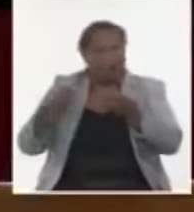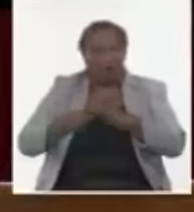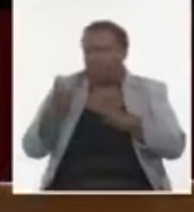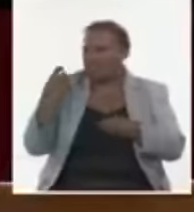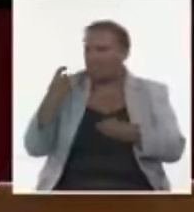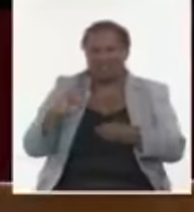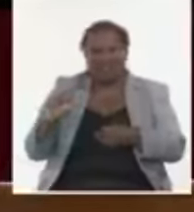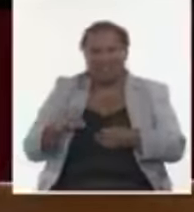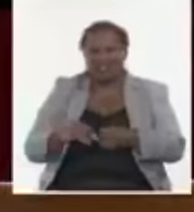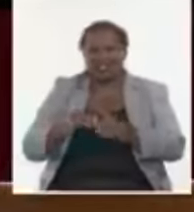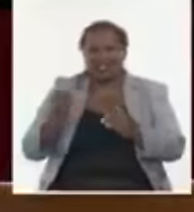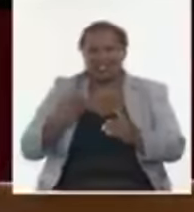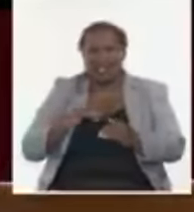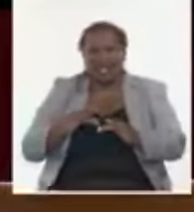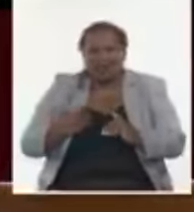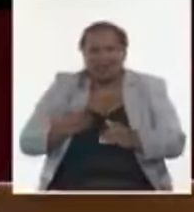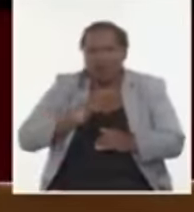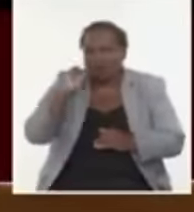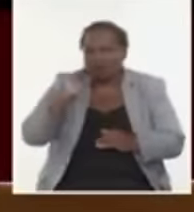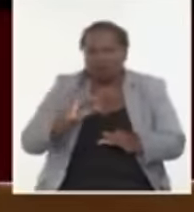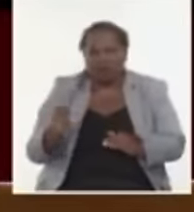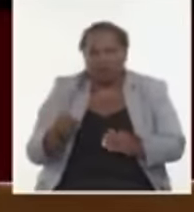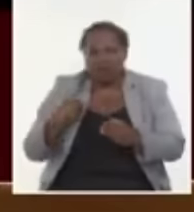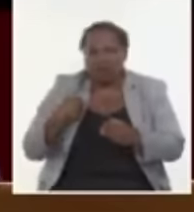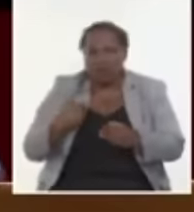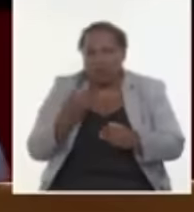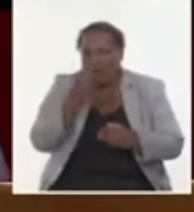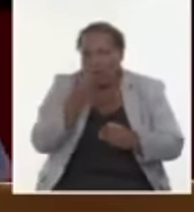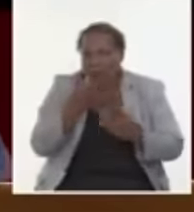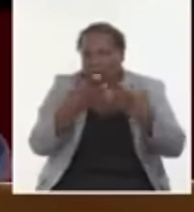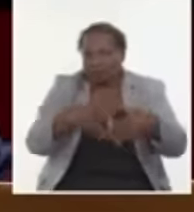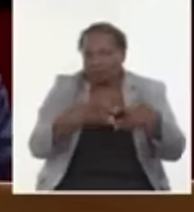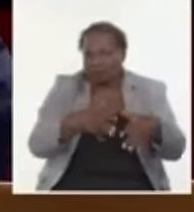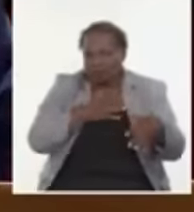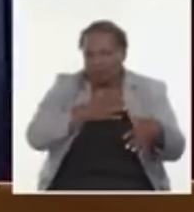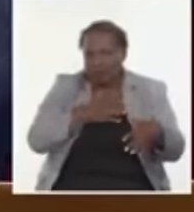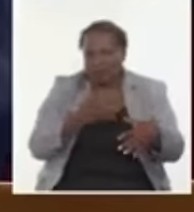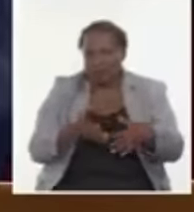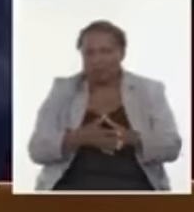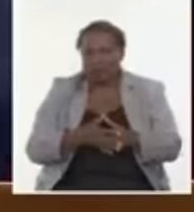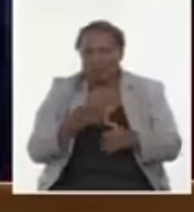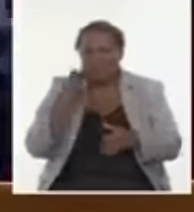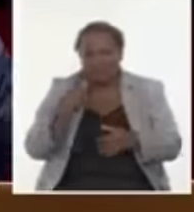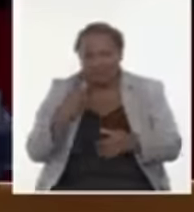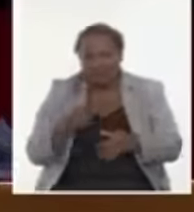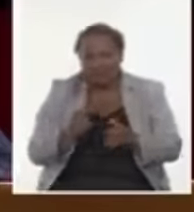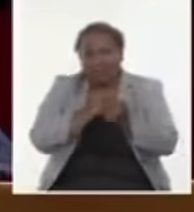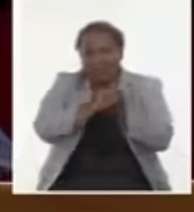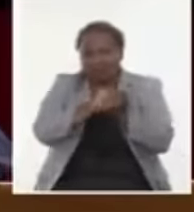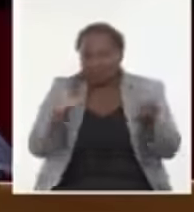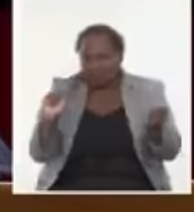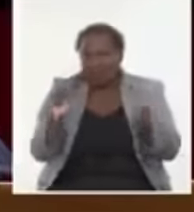ese empoderamiento que queremos darle, esa autonomía a los municipios, pero hace falta acompañamiento ahí.